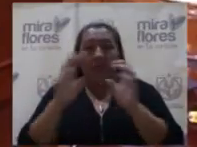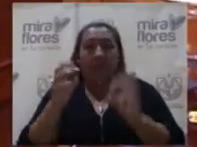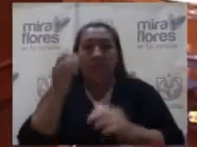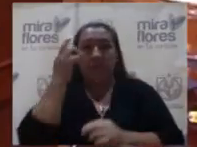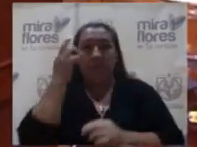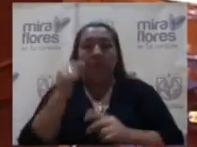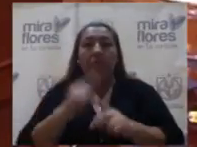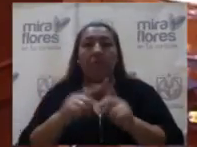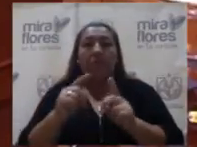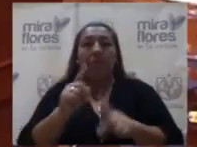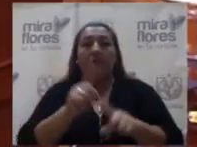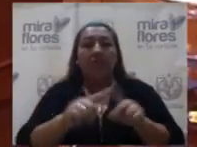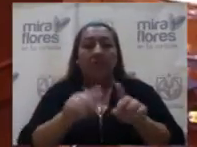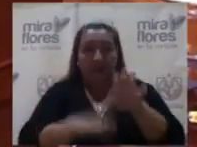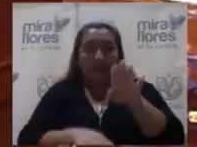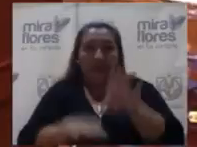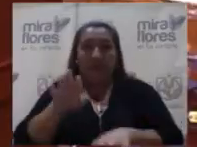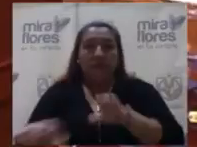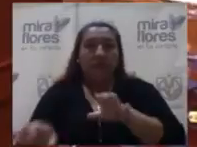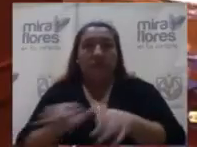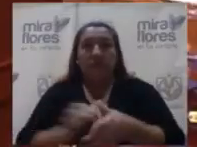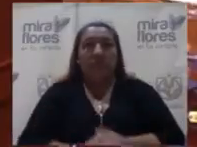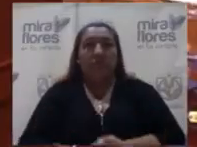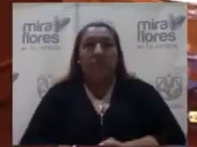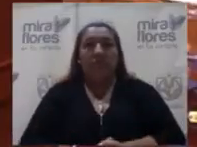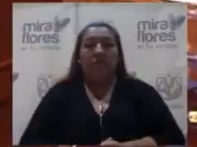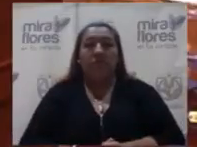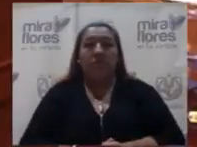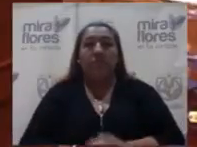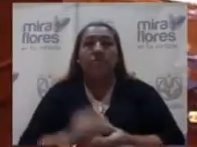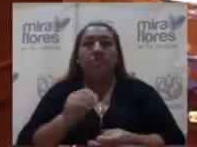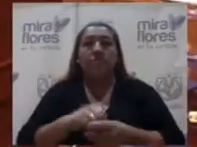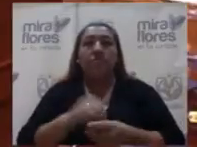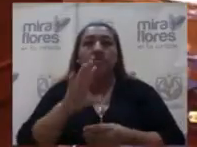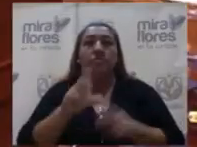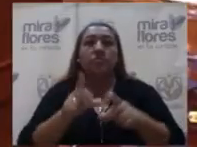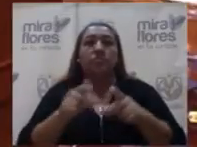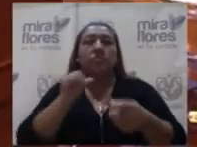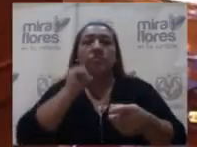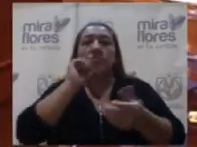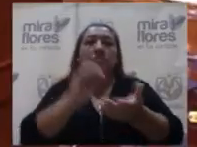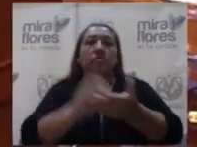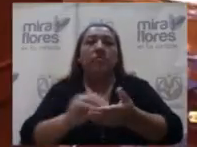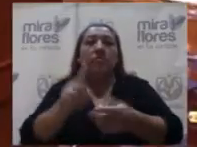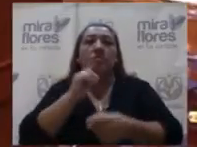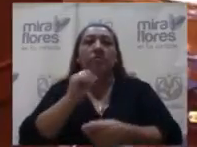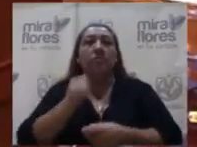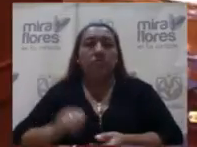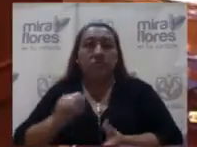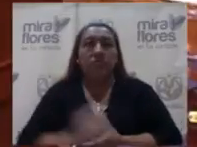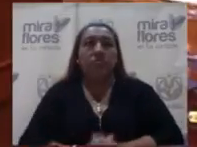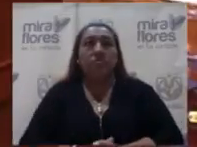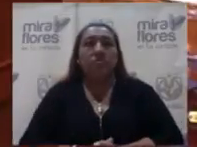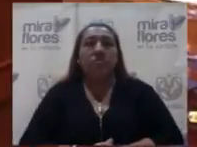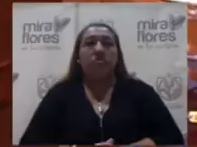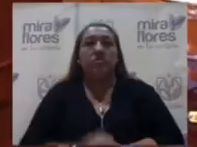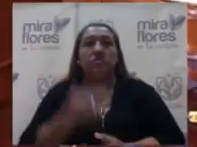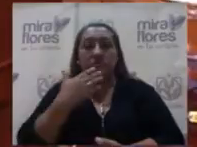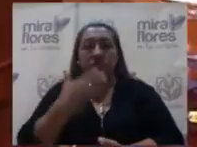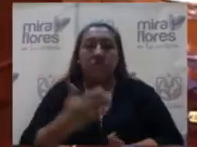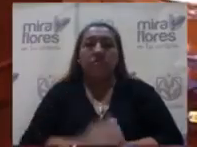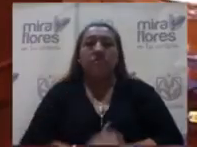por las variaciones realizadas en sus instalaciones que no habían sido comunicadas a la municipalidad.